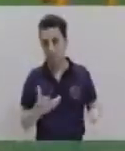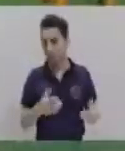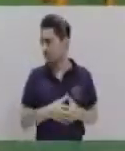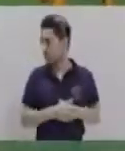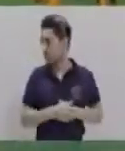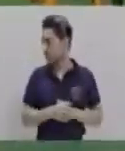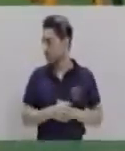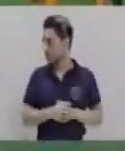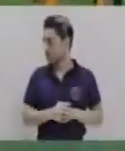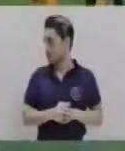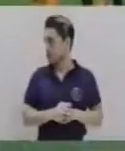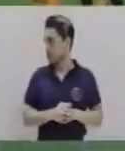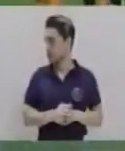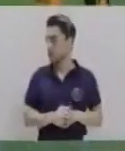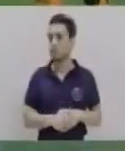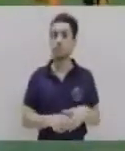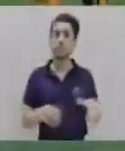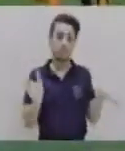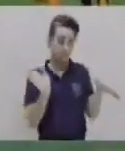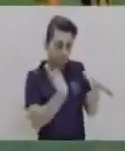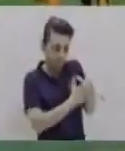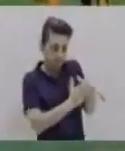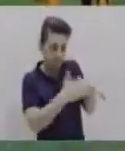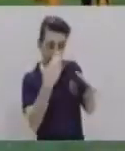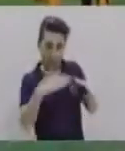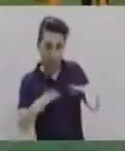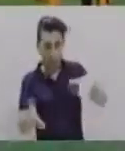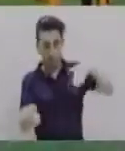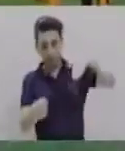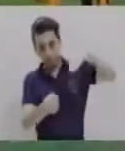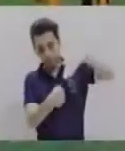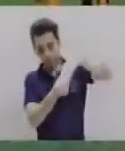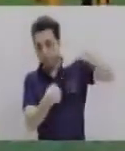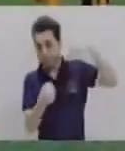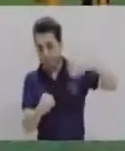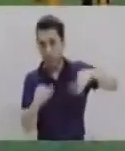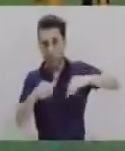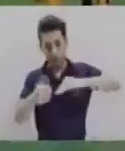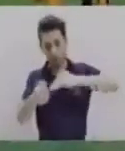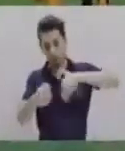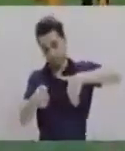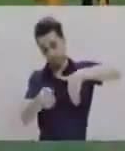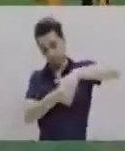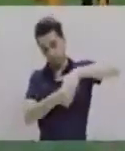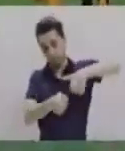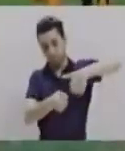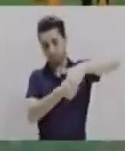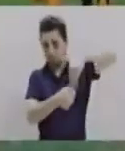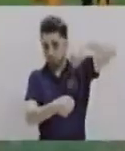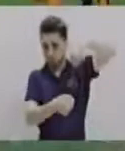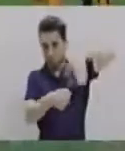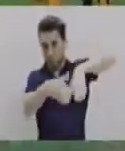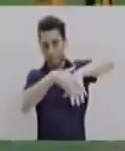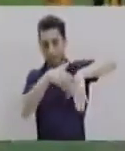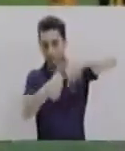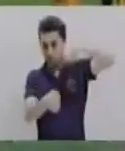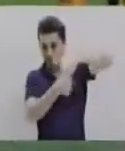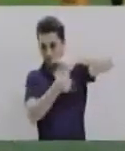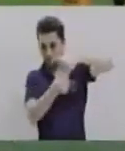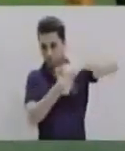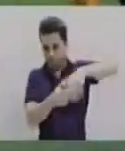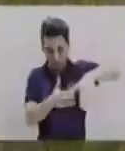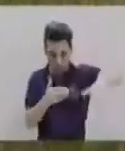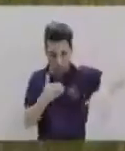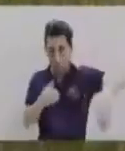Cambiamos, ya lo hicimos con el borde frontal, borde externo, ahora lo hacemos el interno, ¿estamos? Me